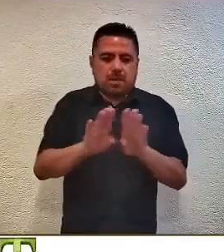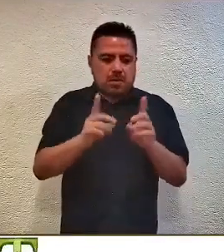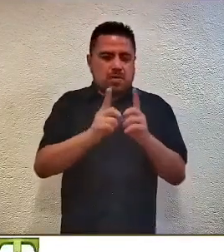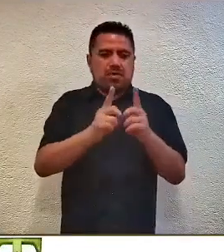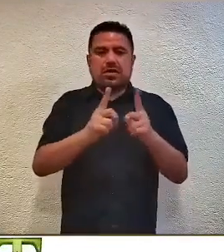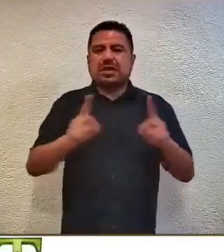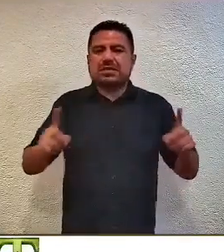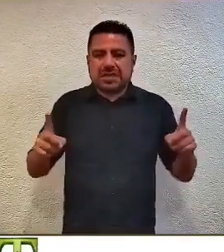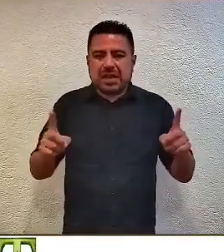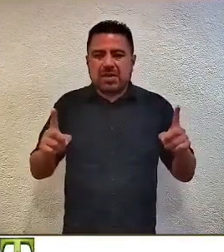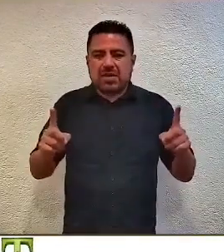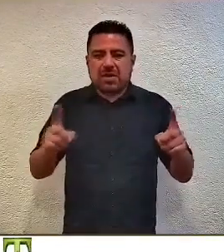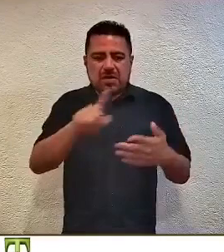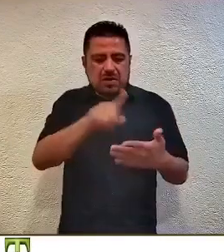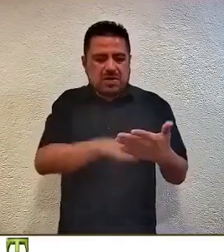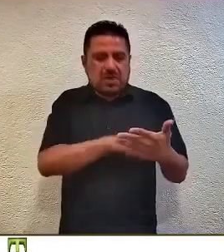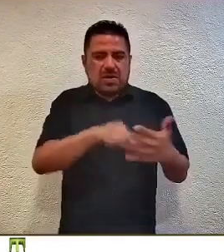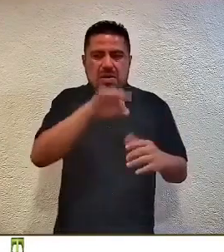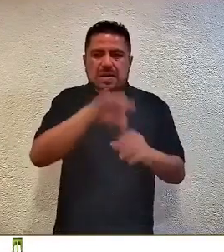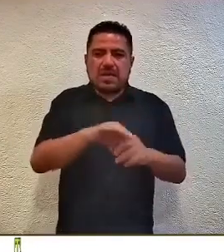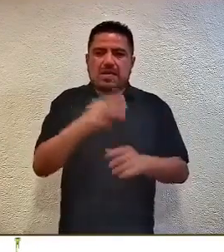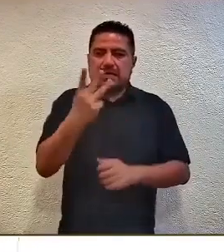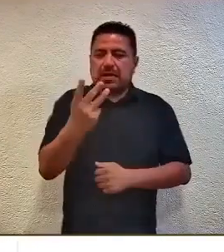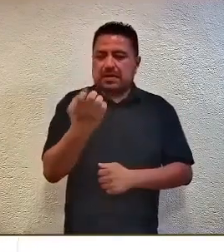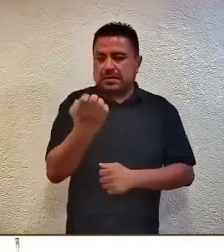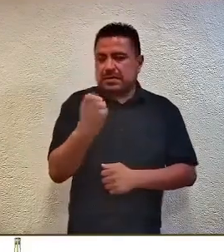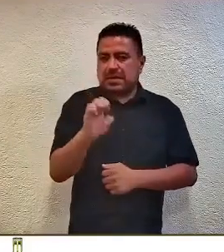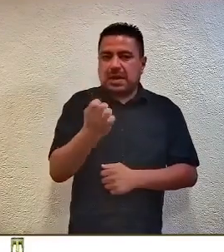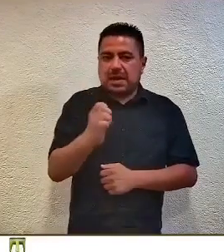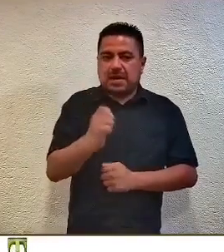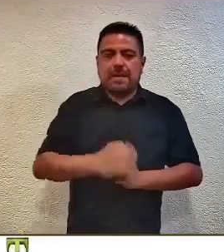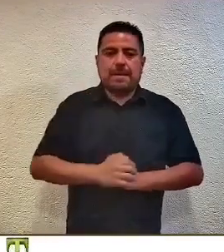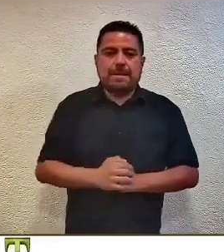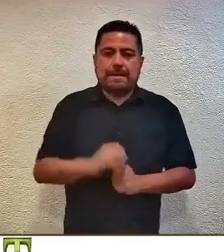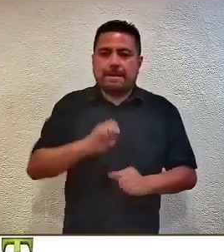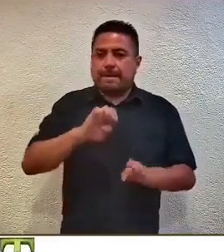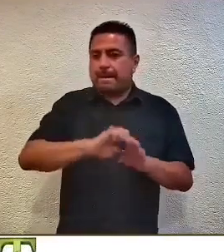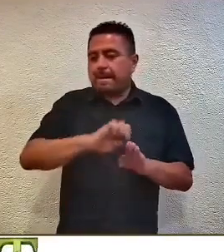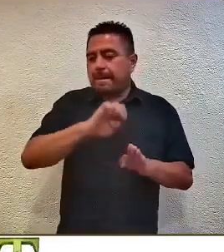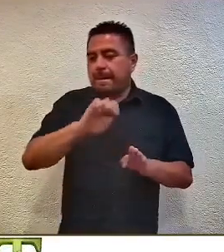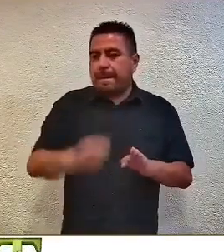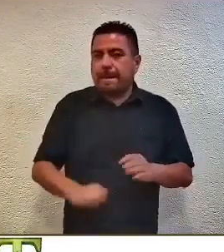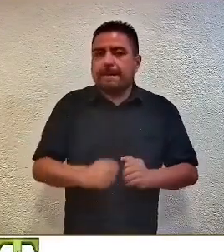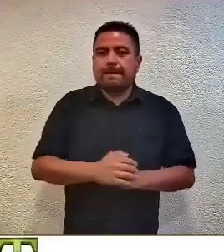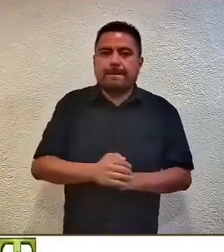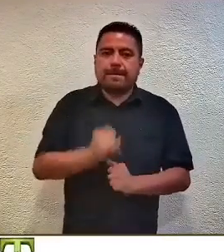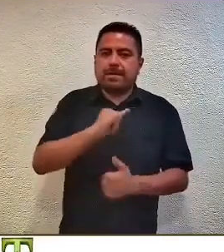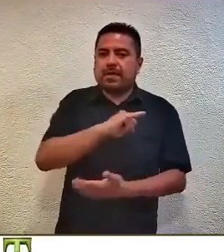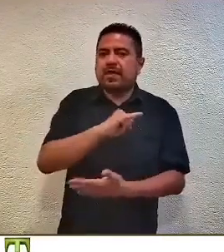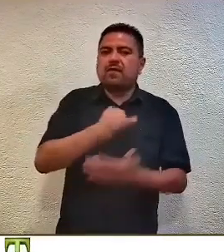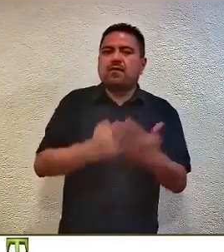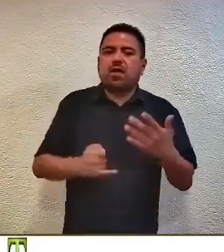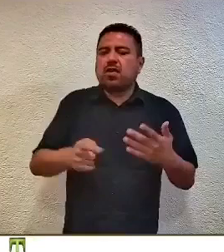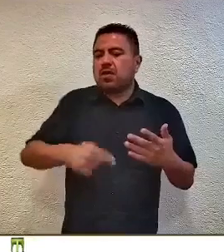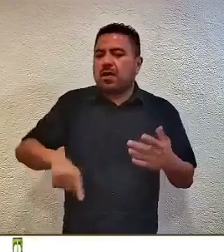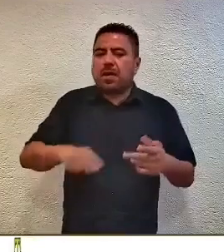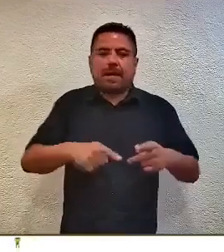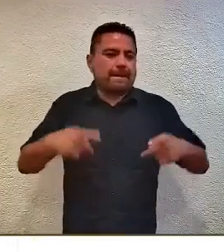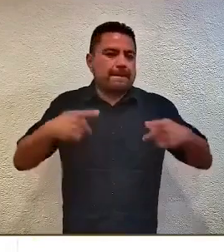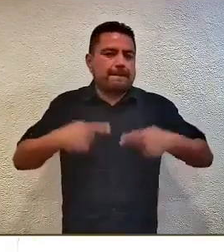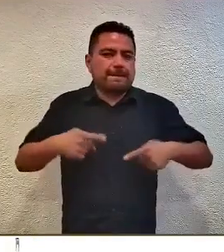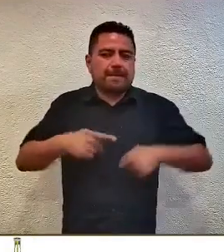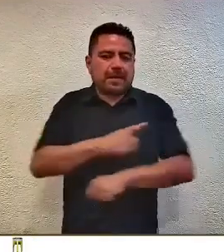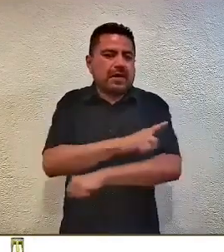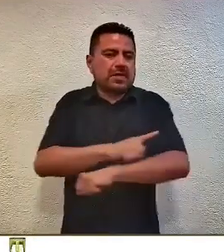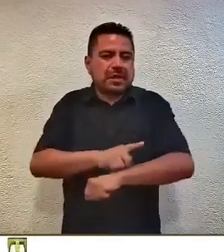desarrollo de la elección del 3 de enero. Por ejemplo, el informe de las personas delegadas